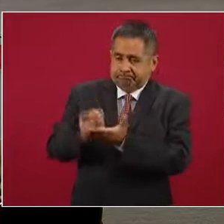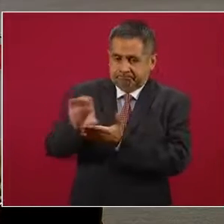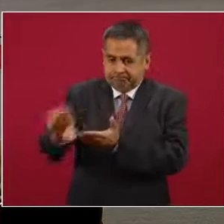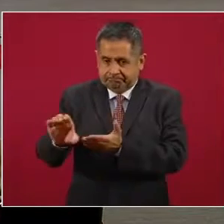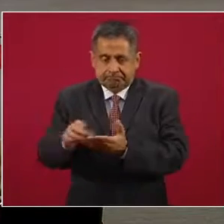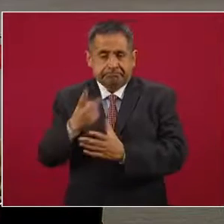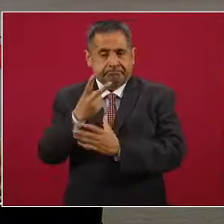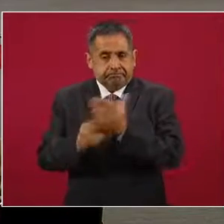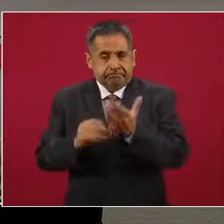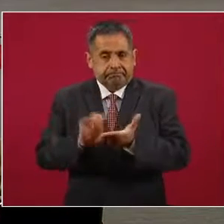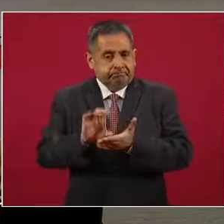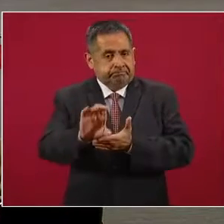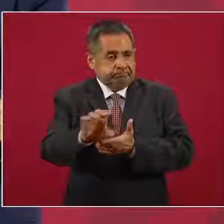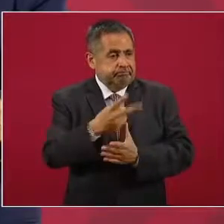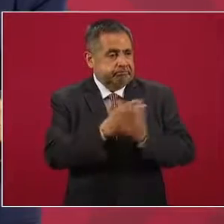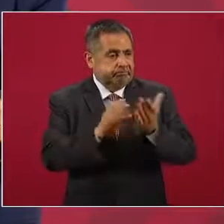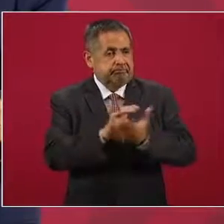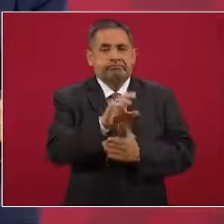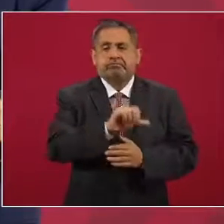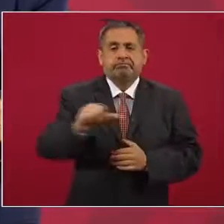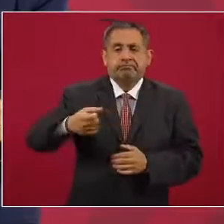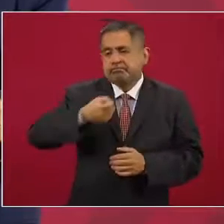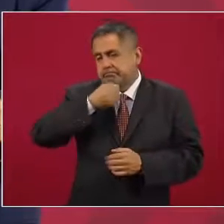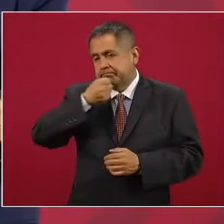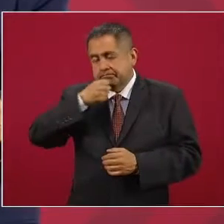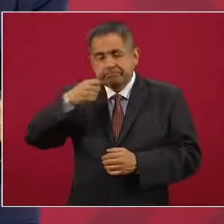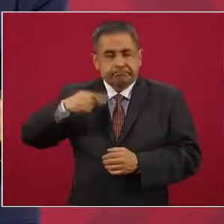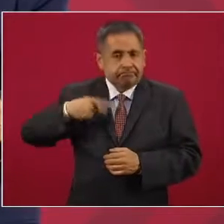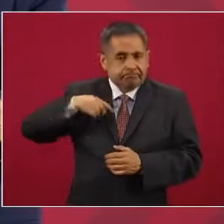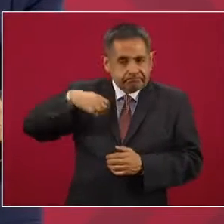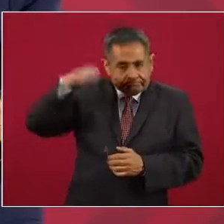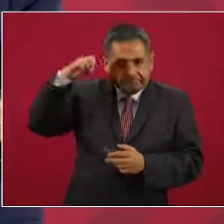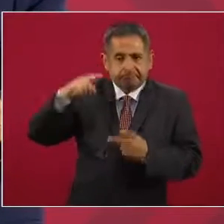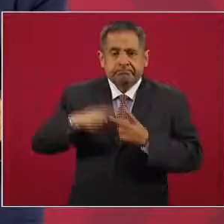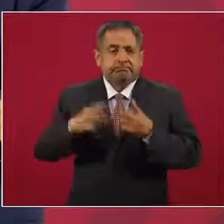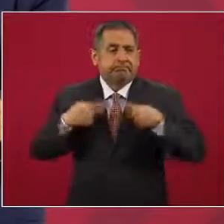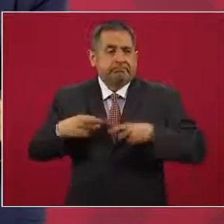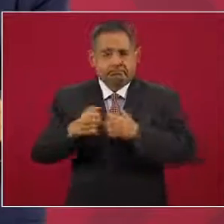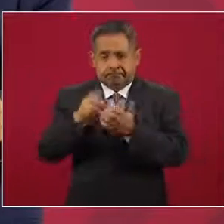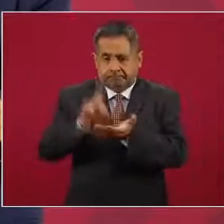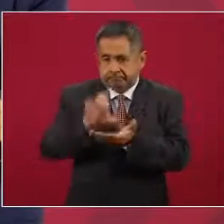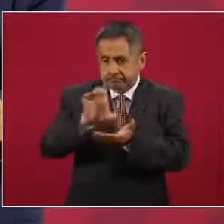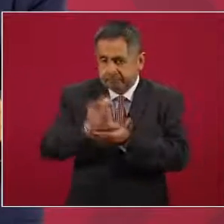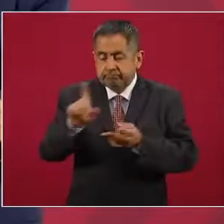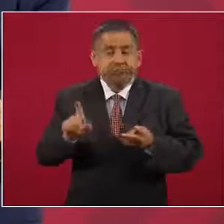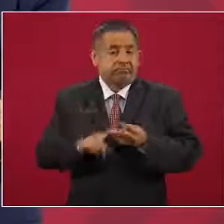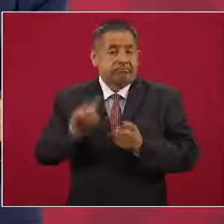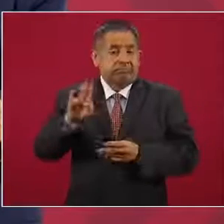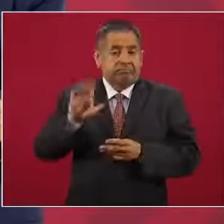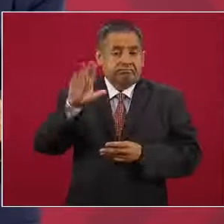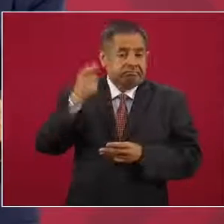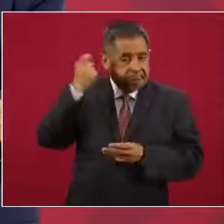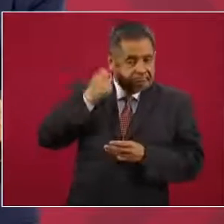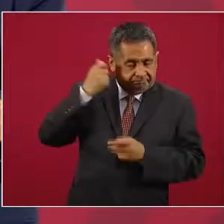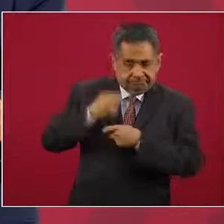mayores, a personas con discapacidad, las becas que no se dejaron de entregar,